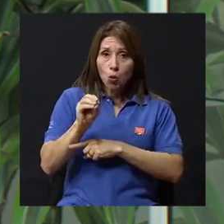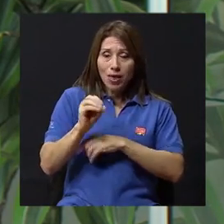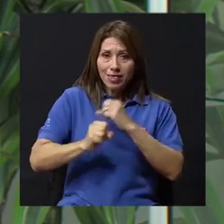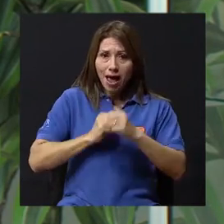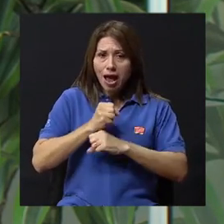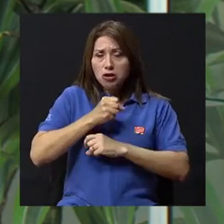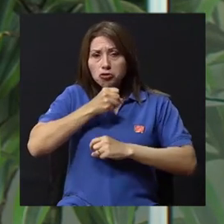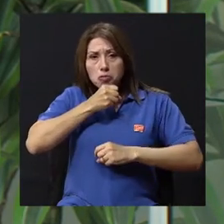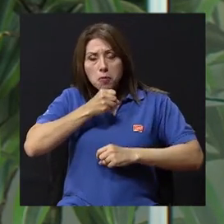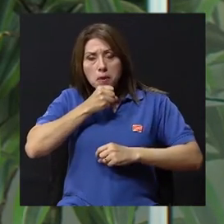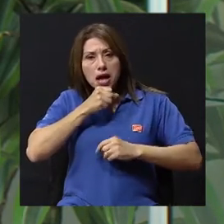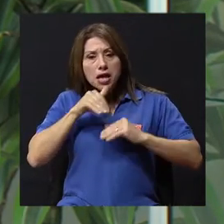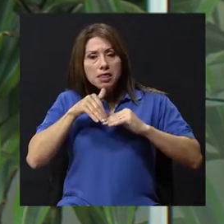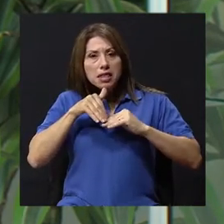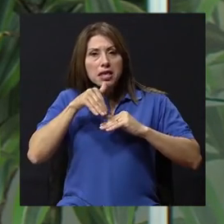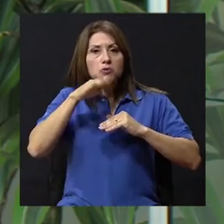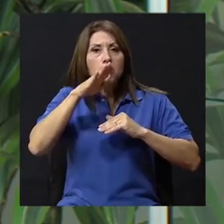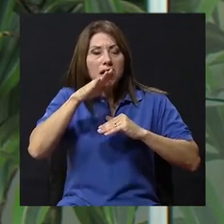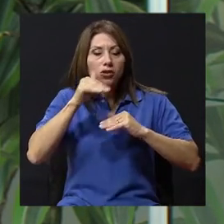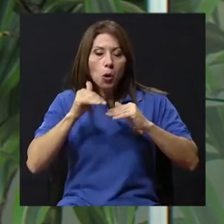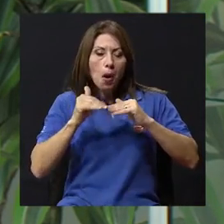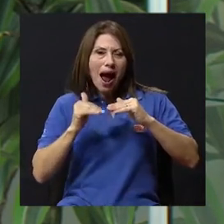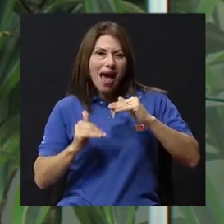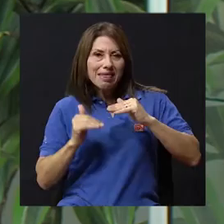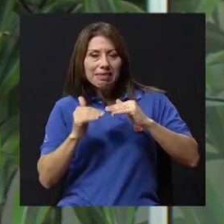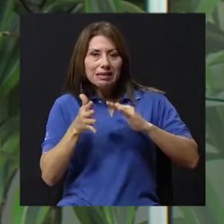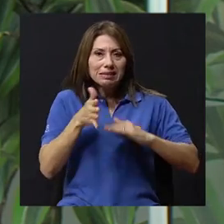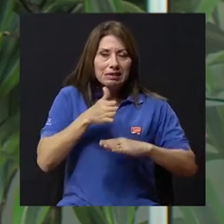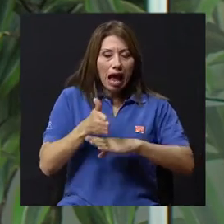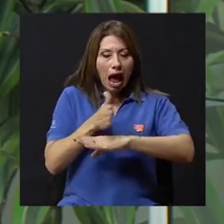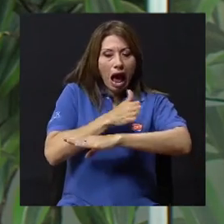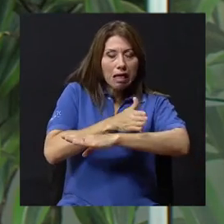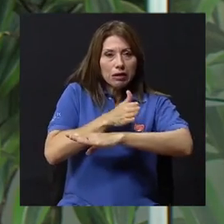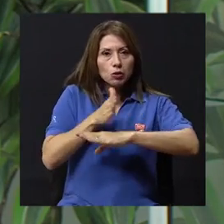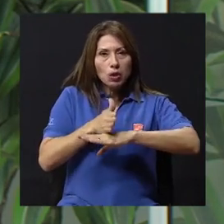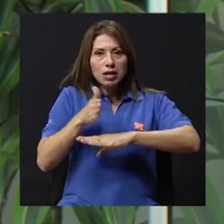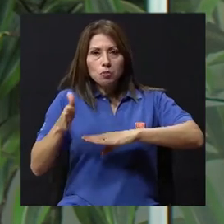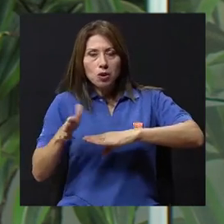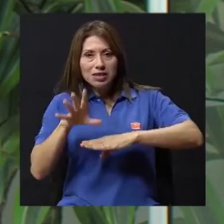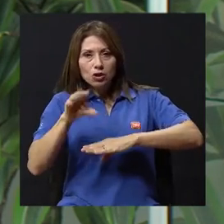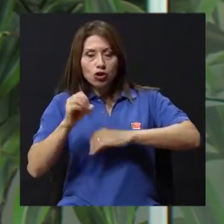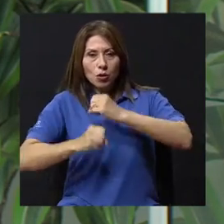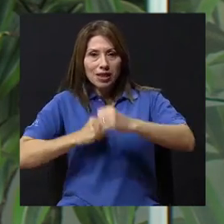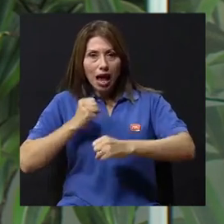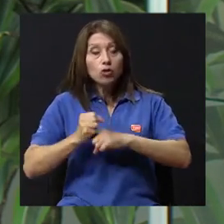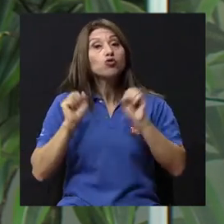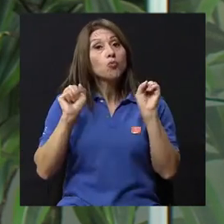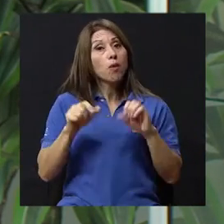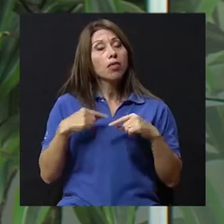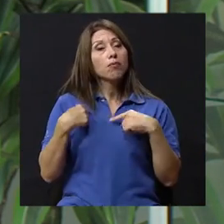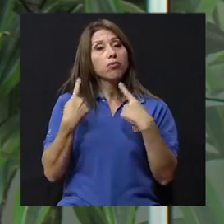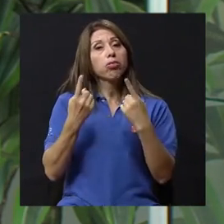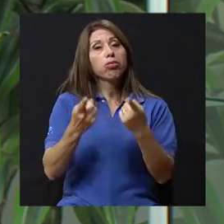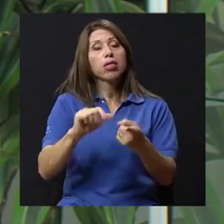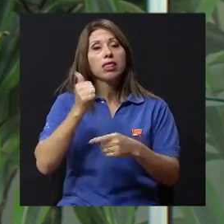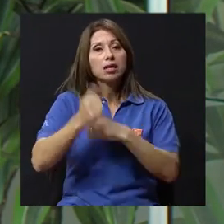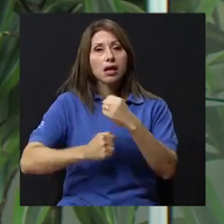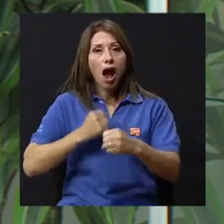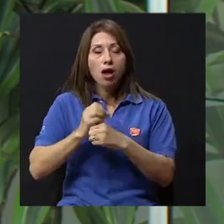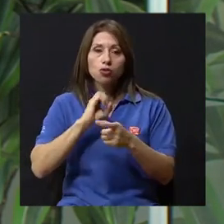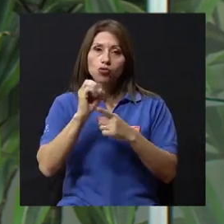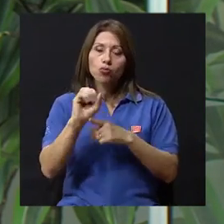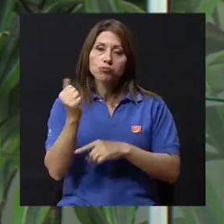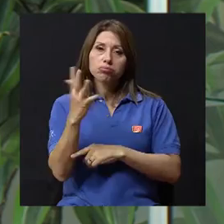antes, a otros les empieza después, más o menos después de los 50, que puede durar 10, 15 años, ese